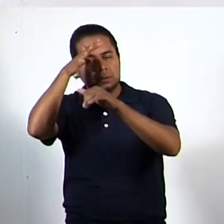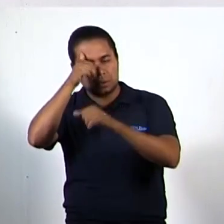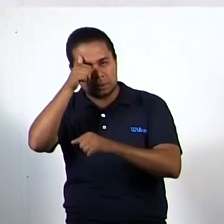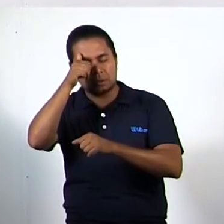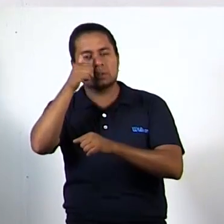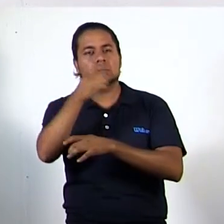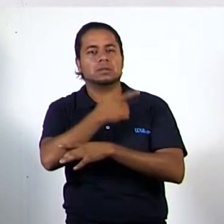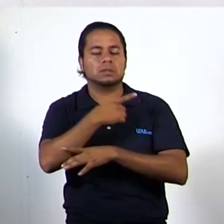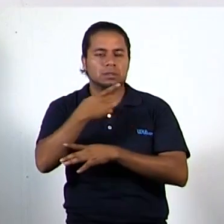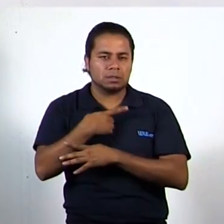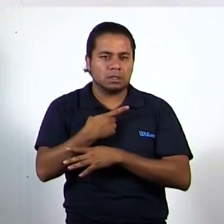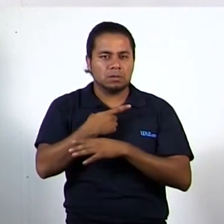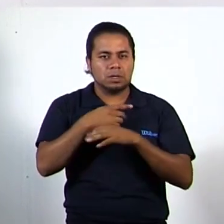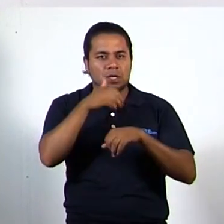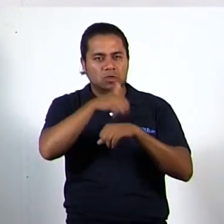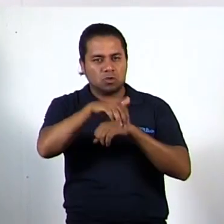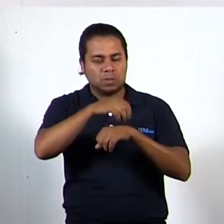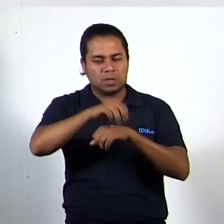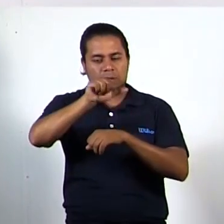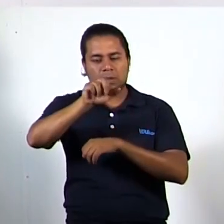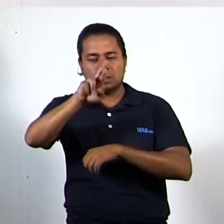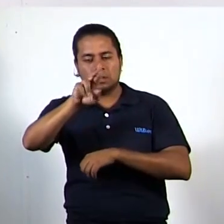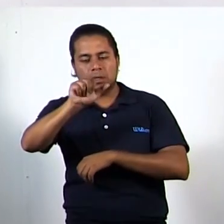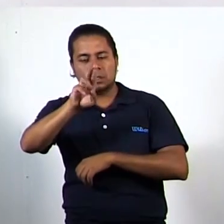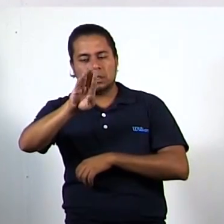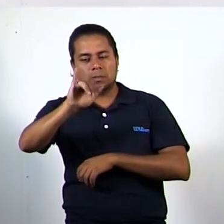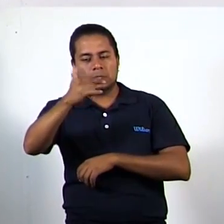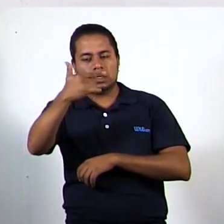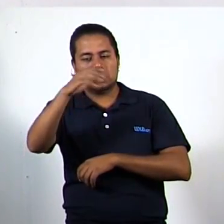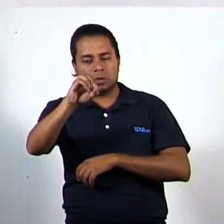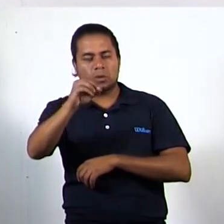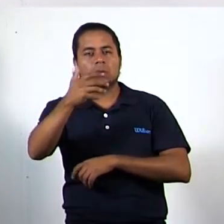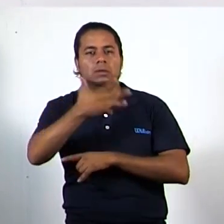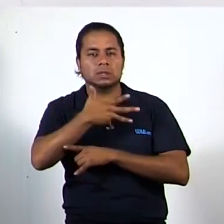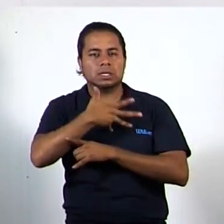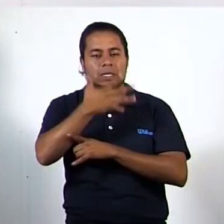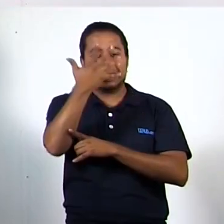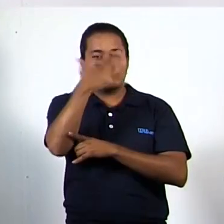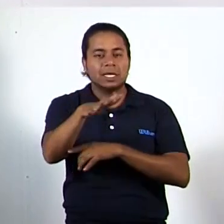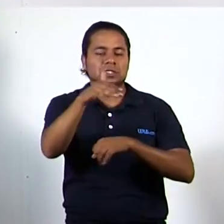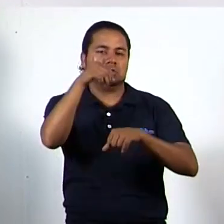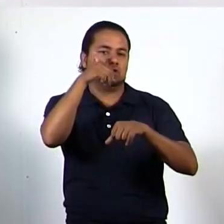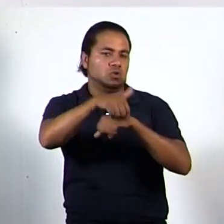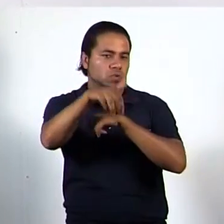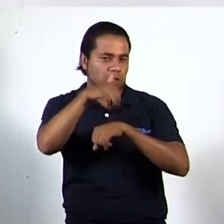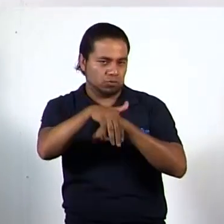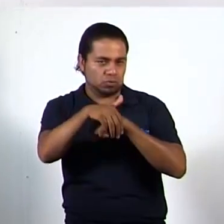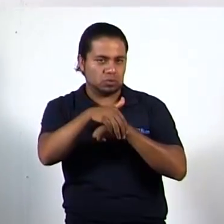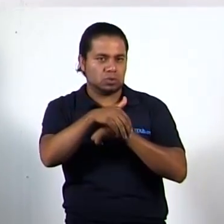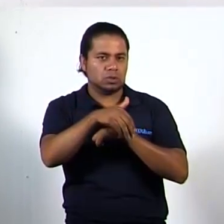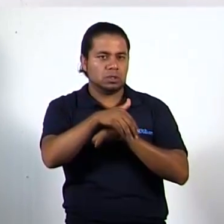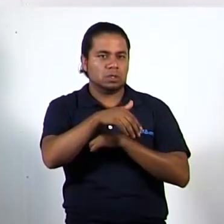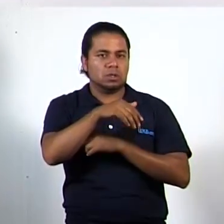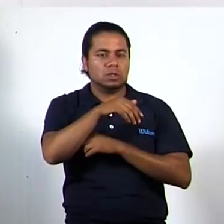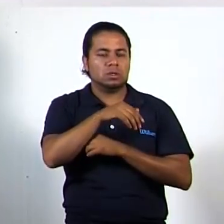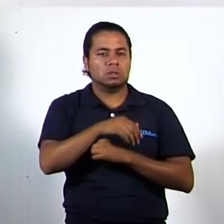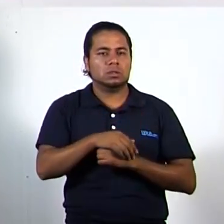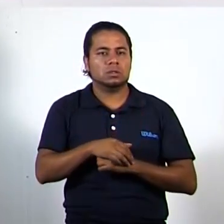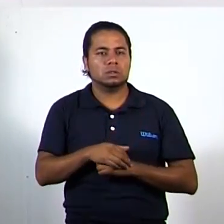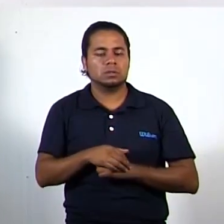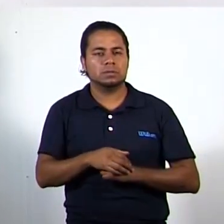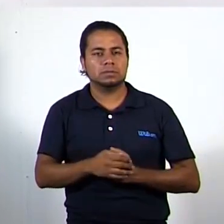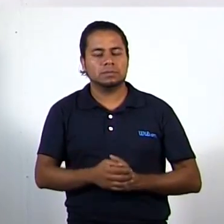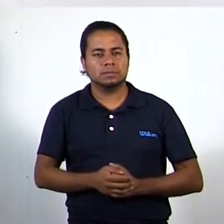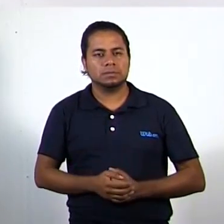sistema de numeración arábigo que consta de 10 números. El 1,